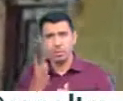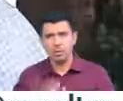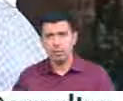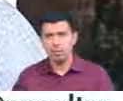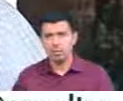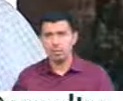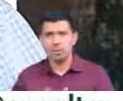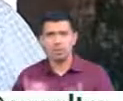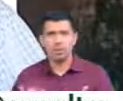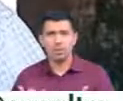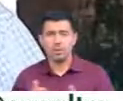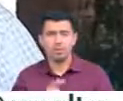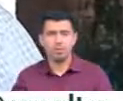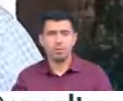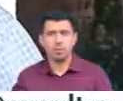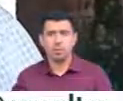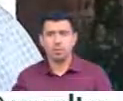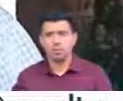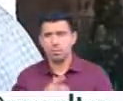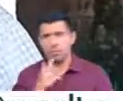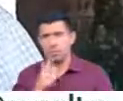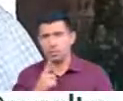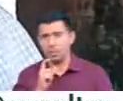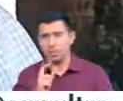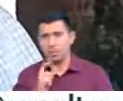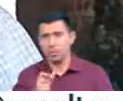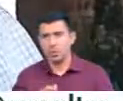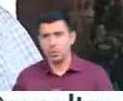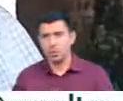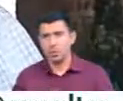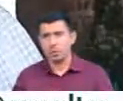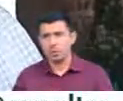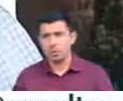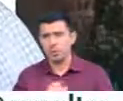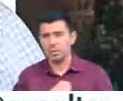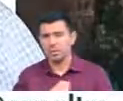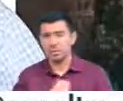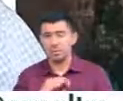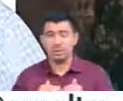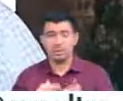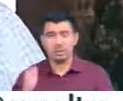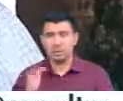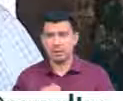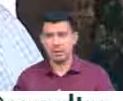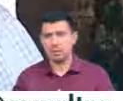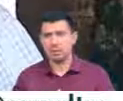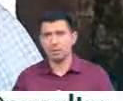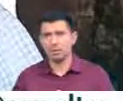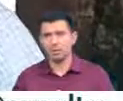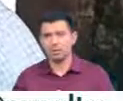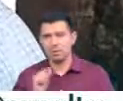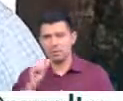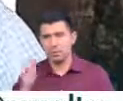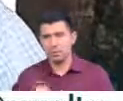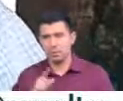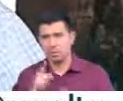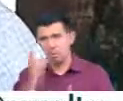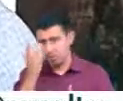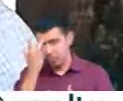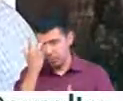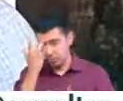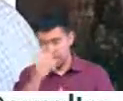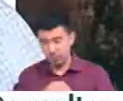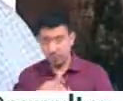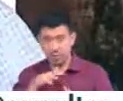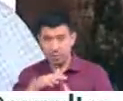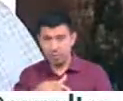estos momentos el complejo penitenciario de Cúcuta presenta un alto índice de enfermedades, un sinnúmero de enfermedades que afectan